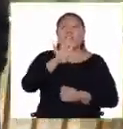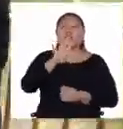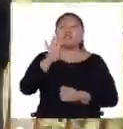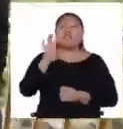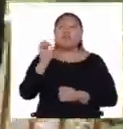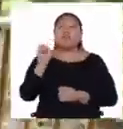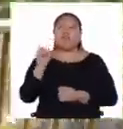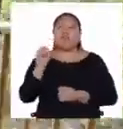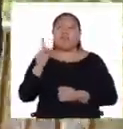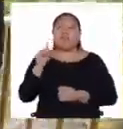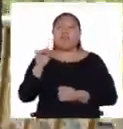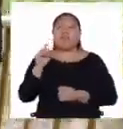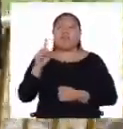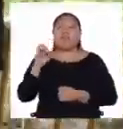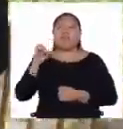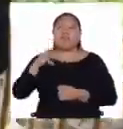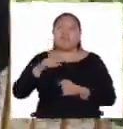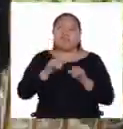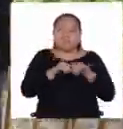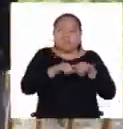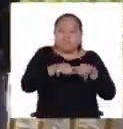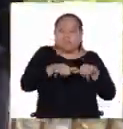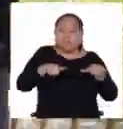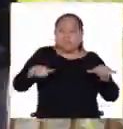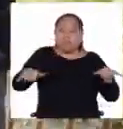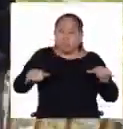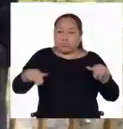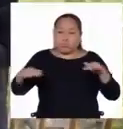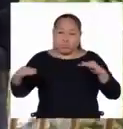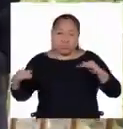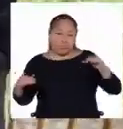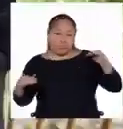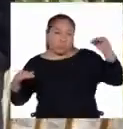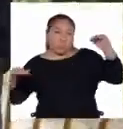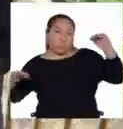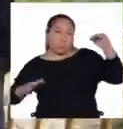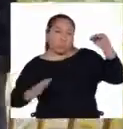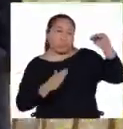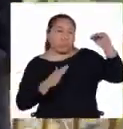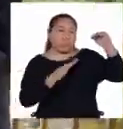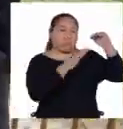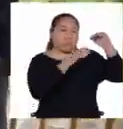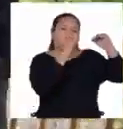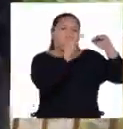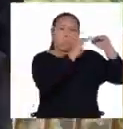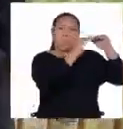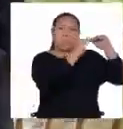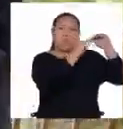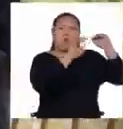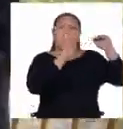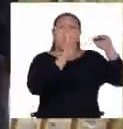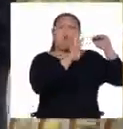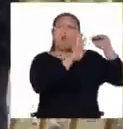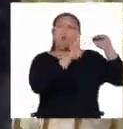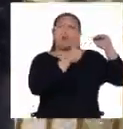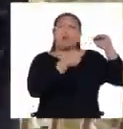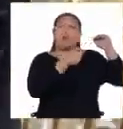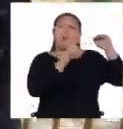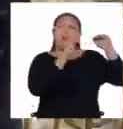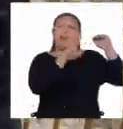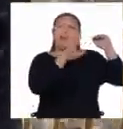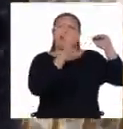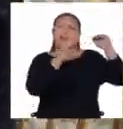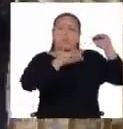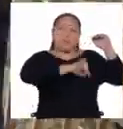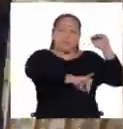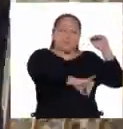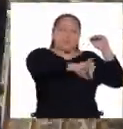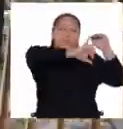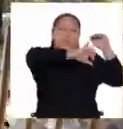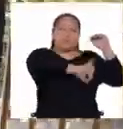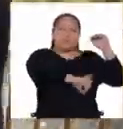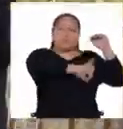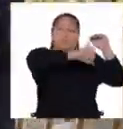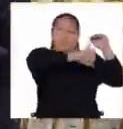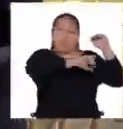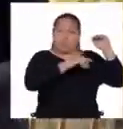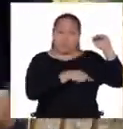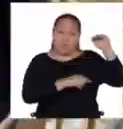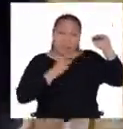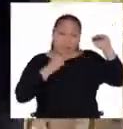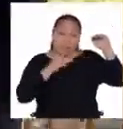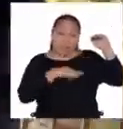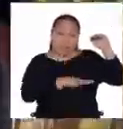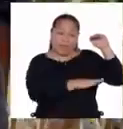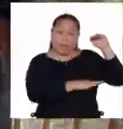kilómetros de extensión y en su punto más alto alcanza una altura de más de 4.300 metros sobre el nivel del